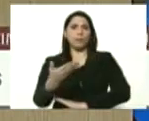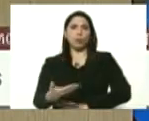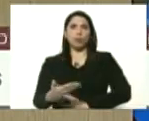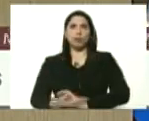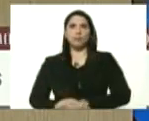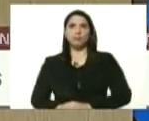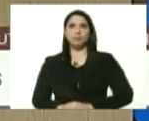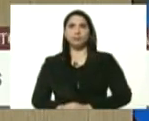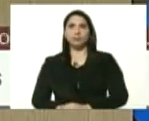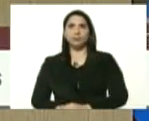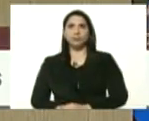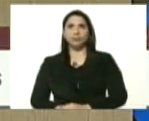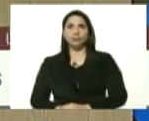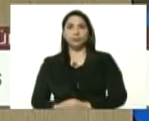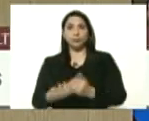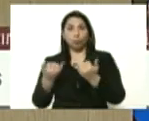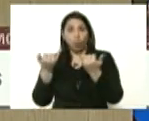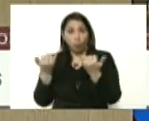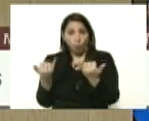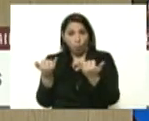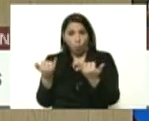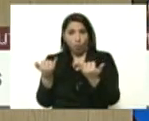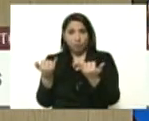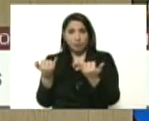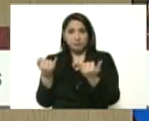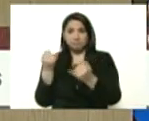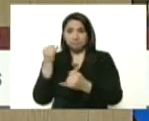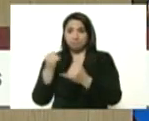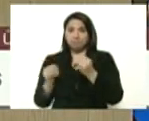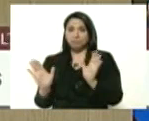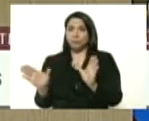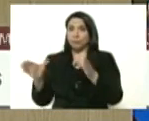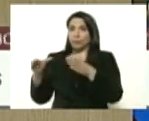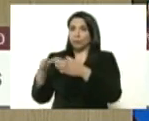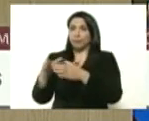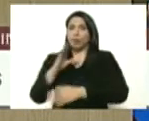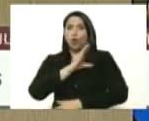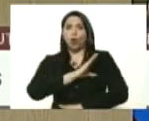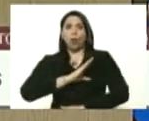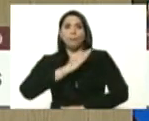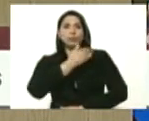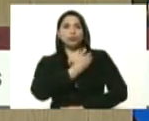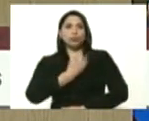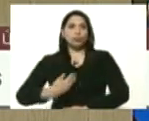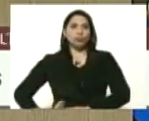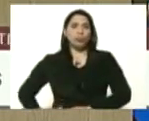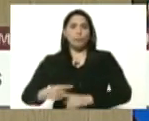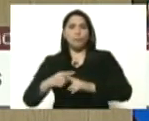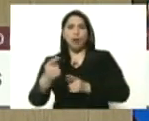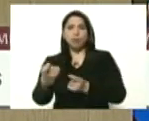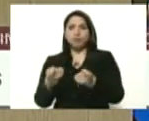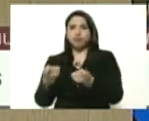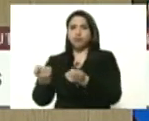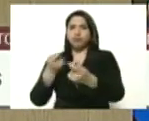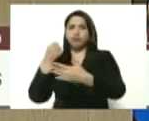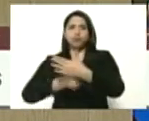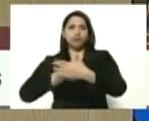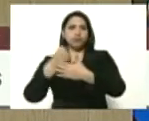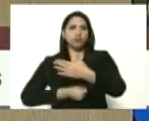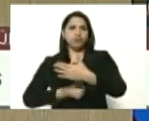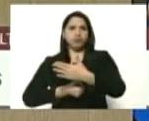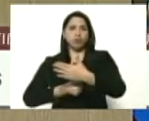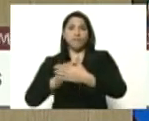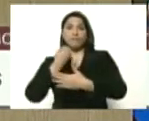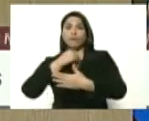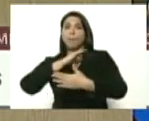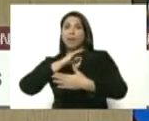fundamental. Acaba de culminar la reunión de la Comisión Presidencial para el Control y el Combate de la